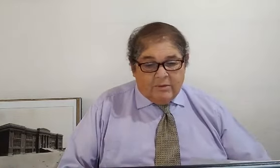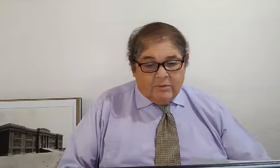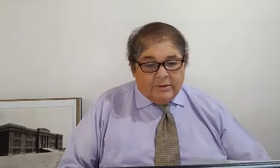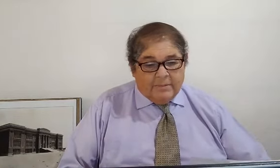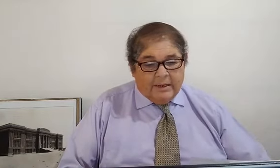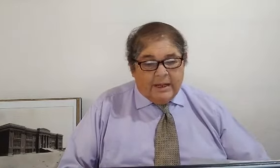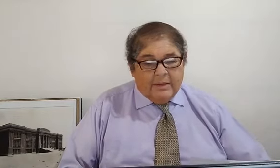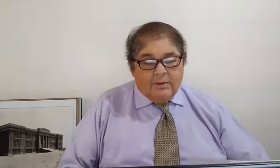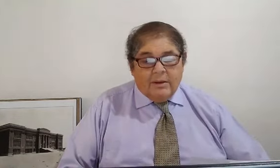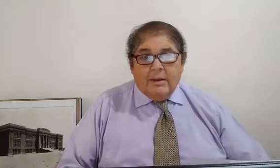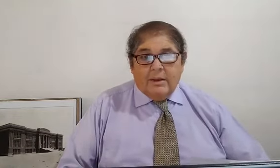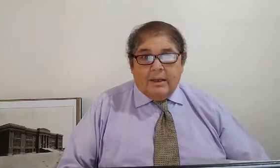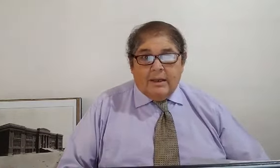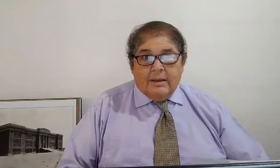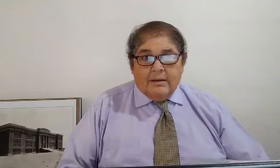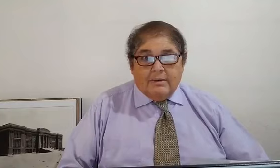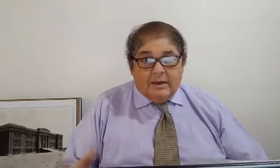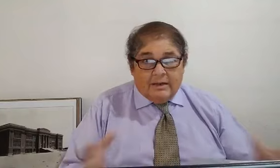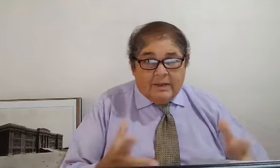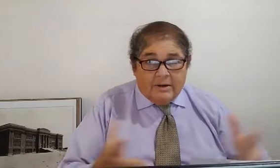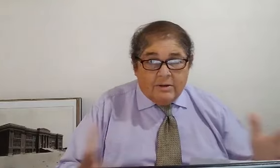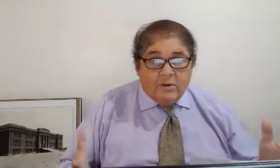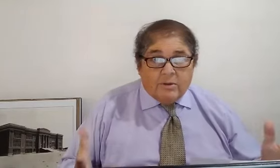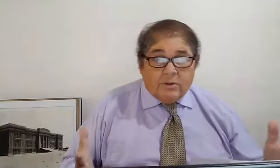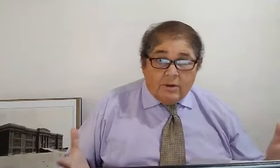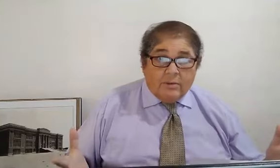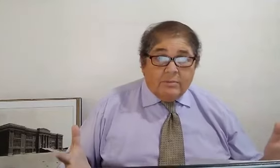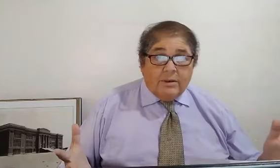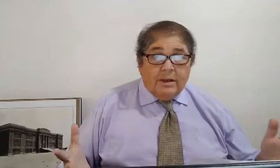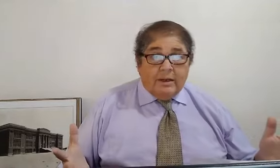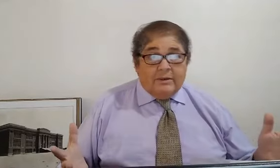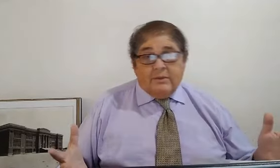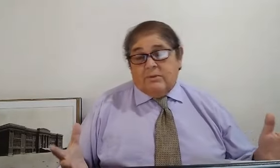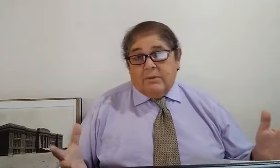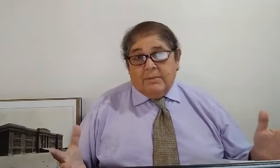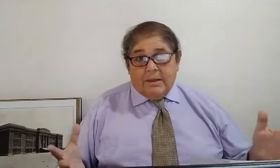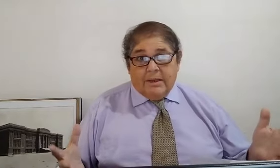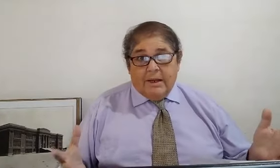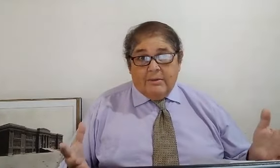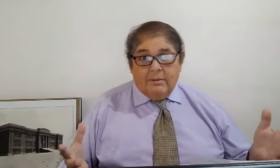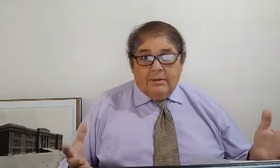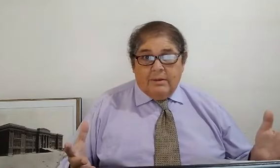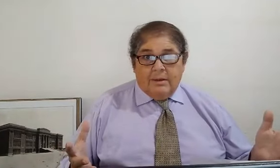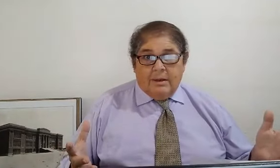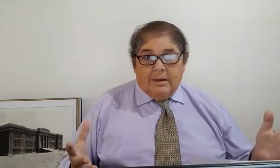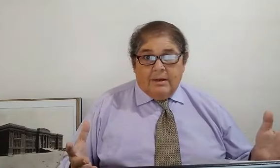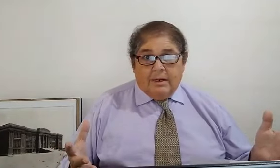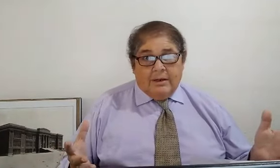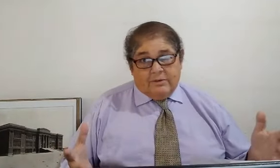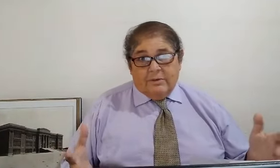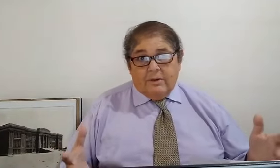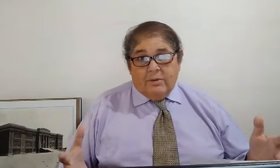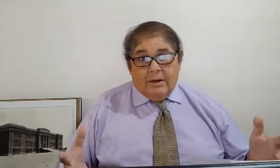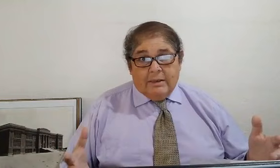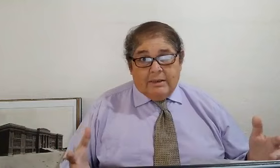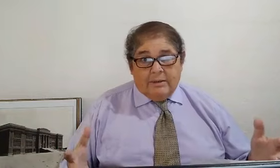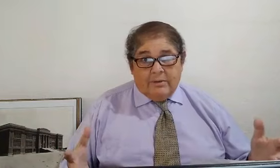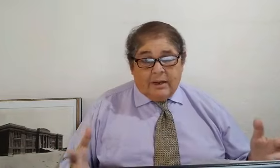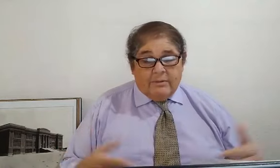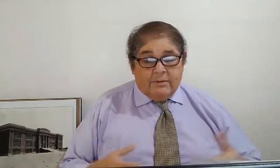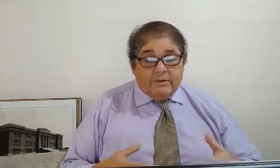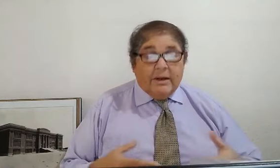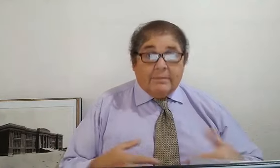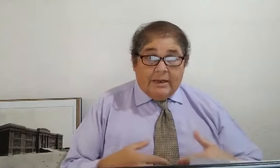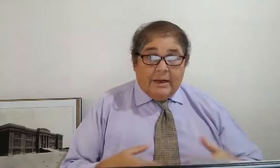contagio multiplicado que se le salió de control al Instituto Mexicano, en razón de lo cual han tenido